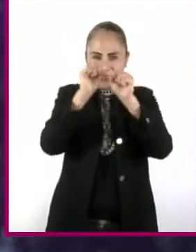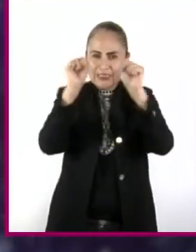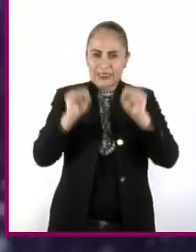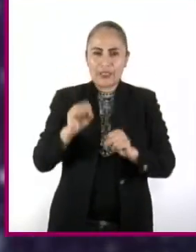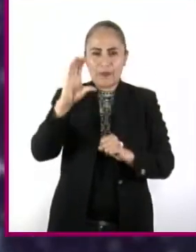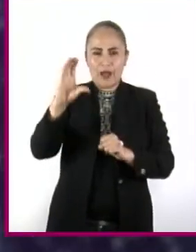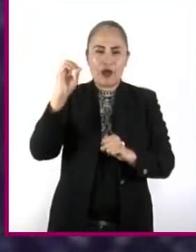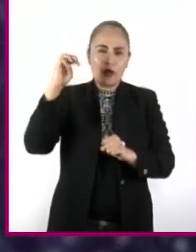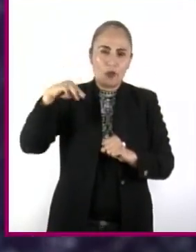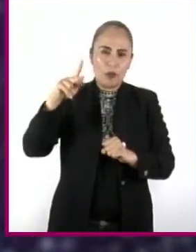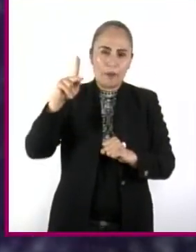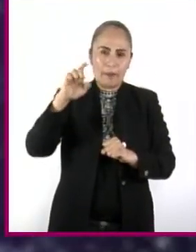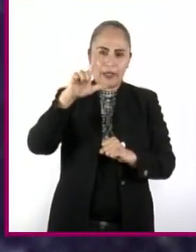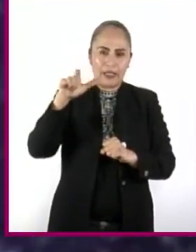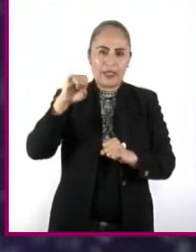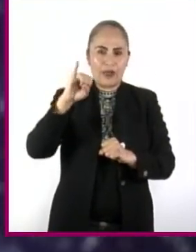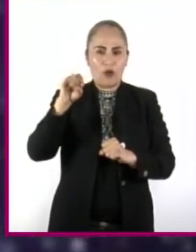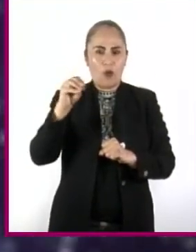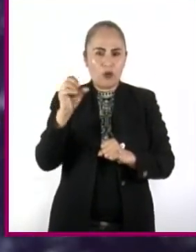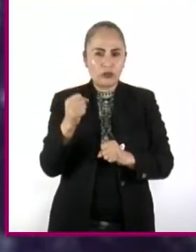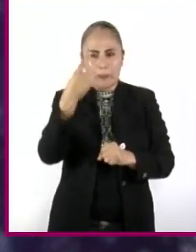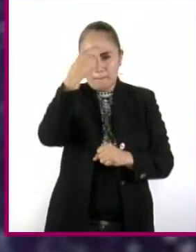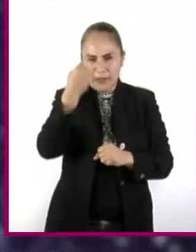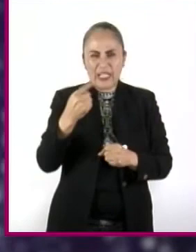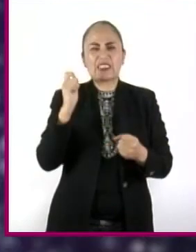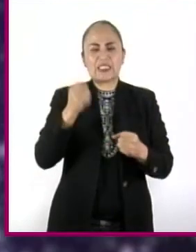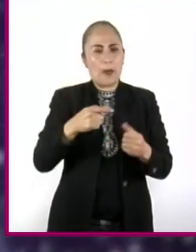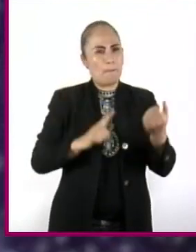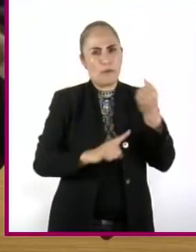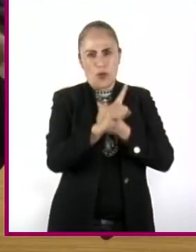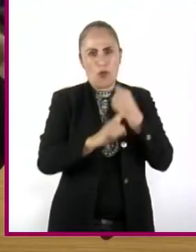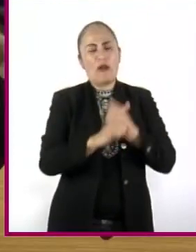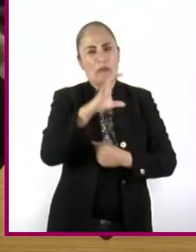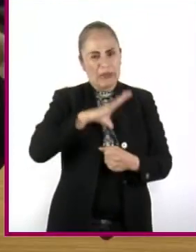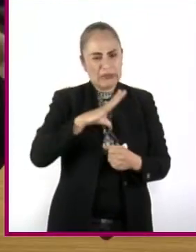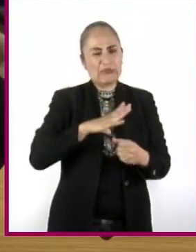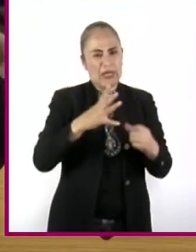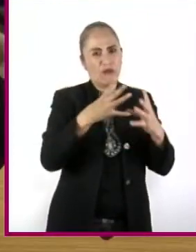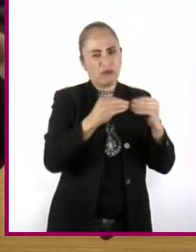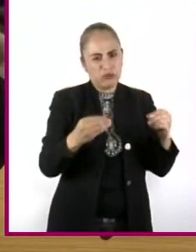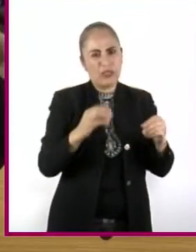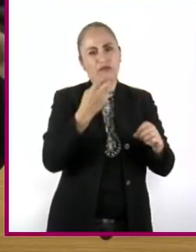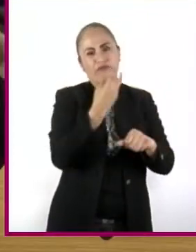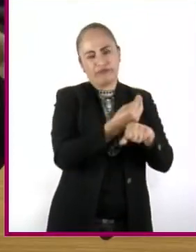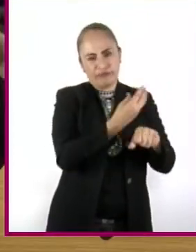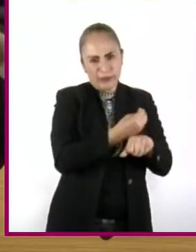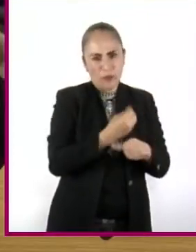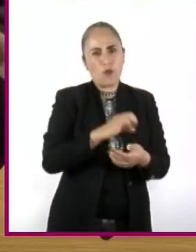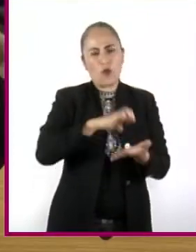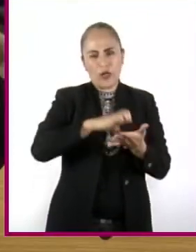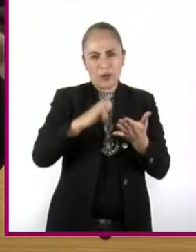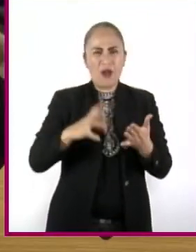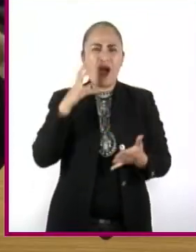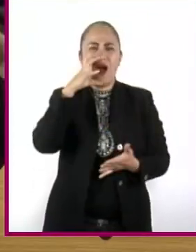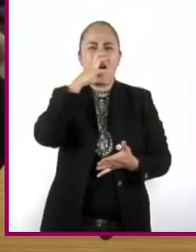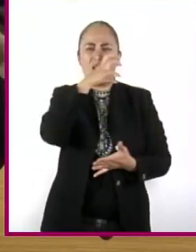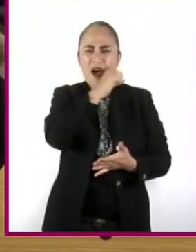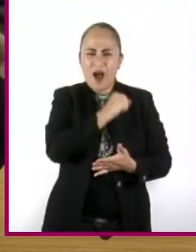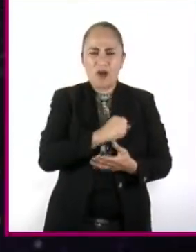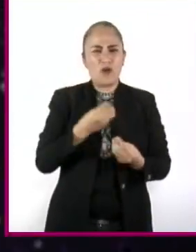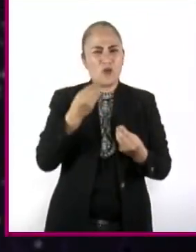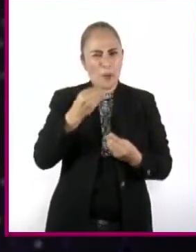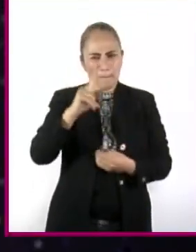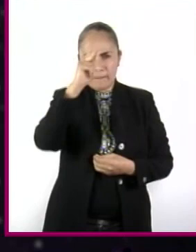entender y solucionar los retos tan importantes que se nos presentan, como el cambio climático, la seguridad alimentaria y las